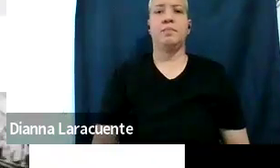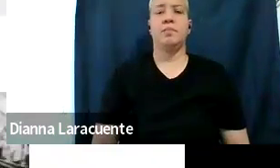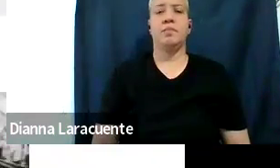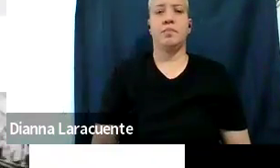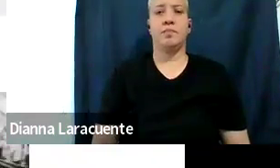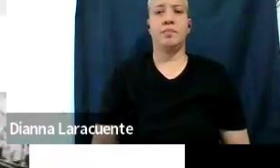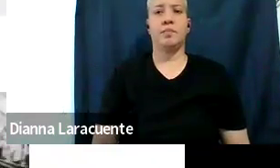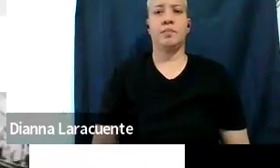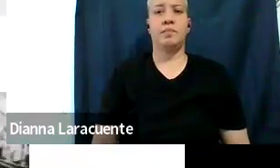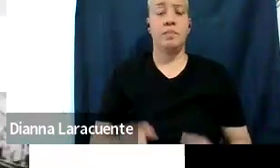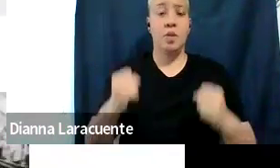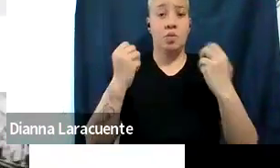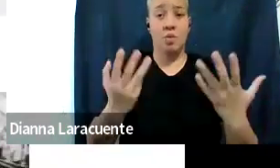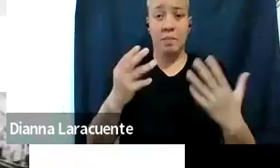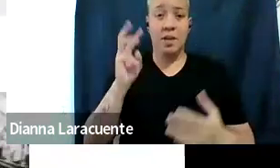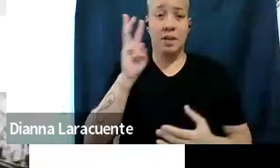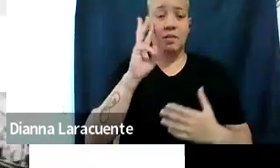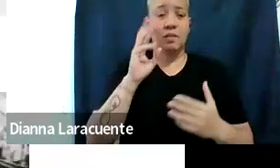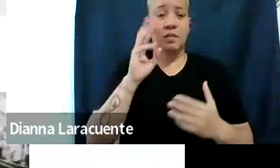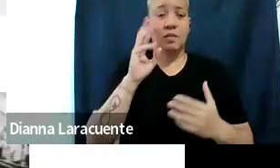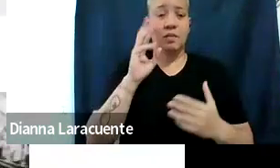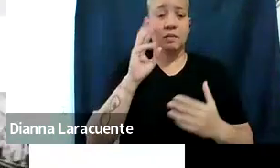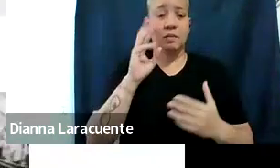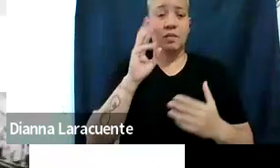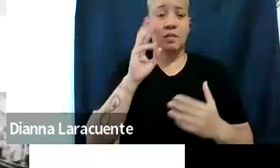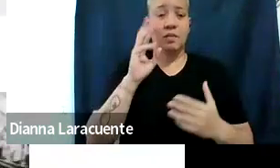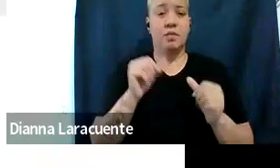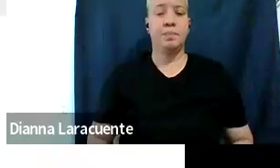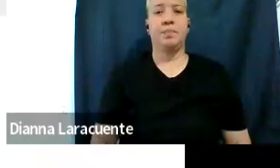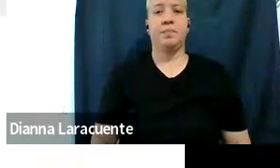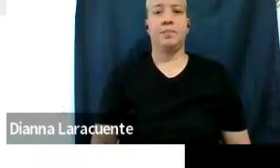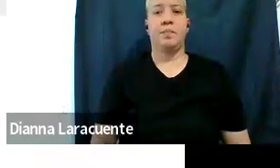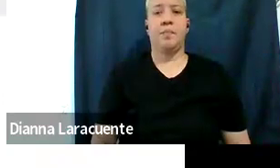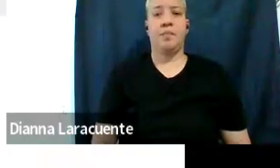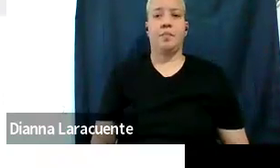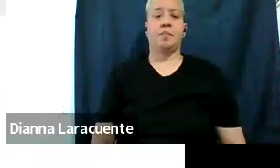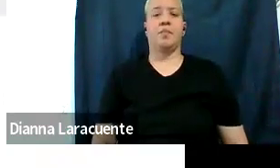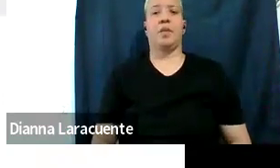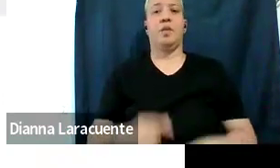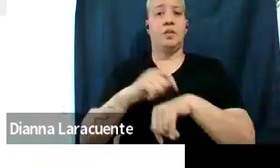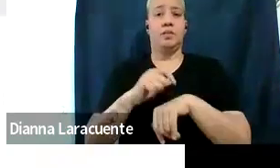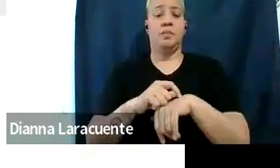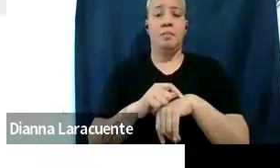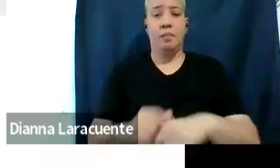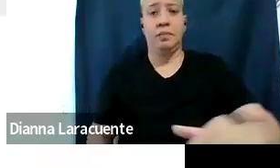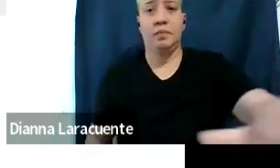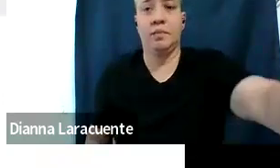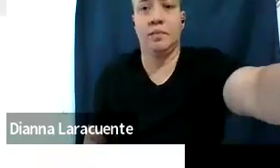Miren, son tantos los testimonios, sigue para adelante porque no da tiempo sino entrar